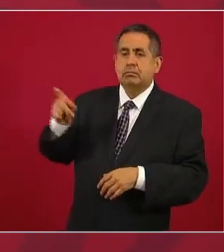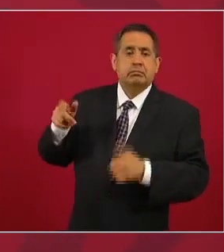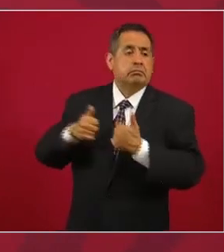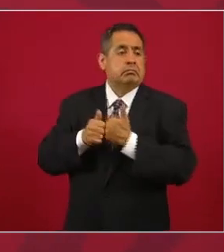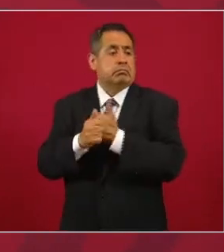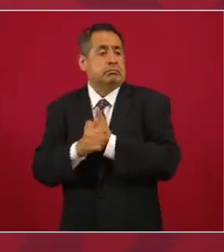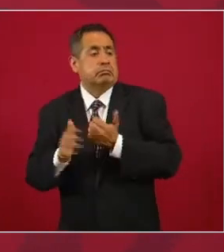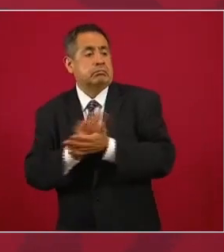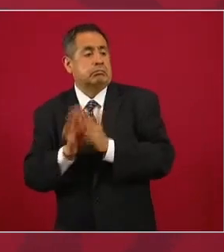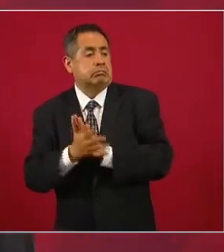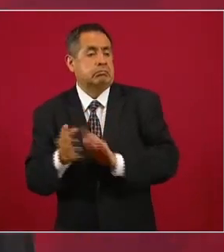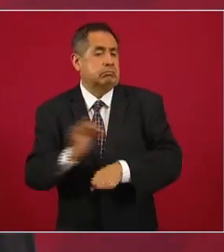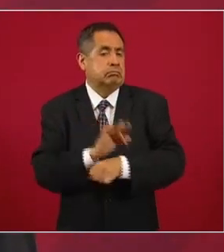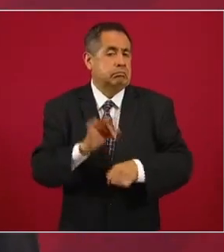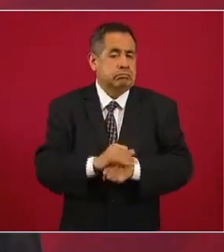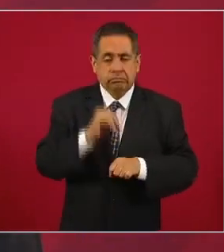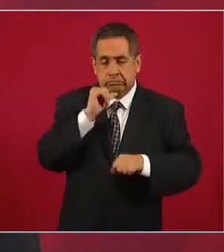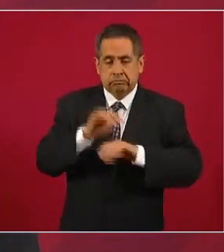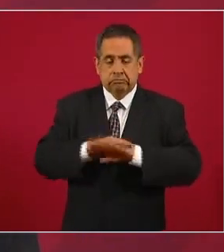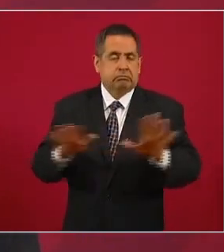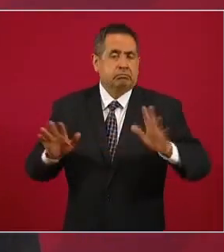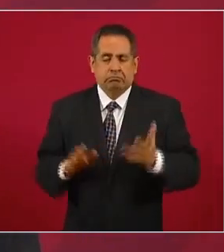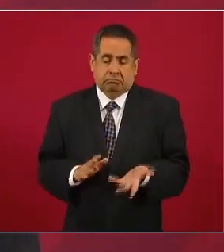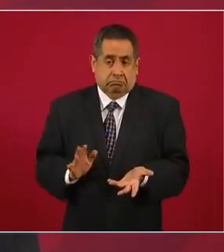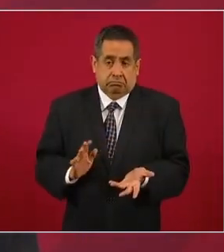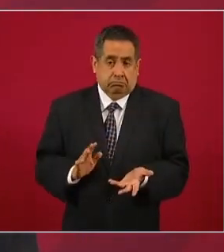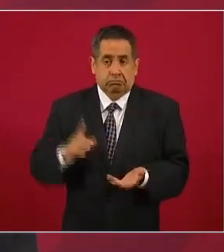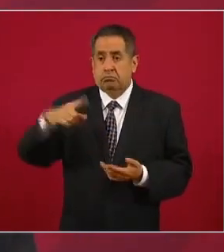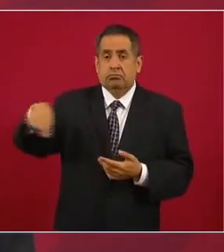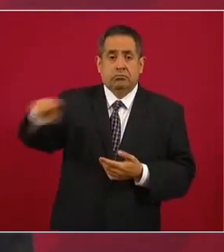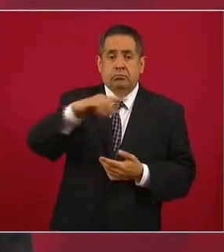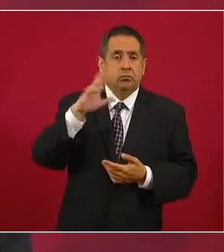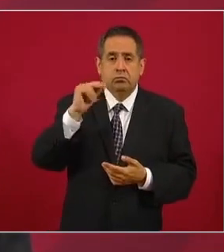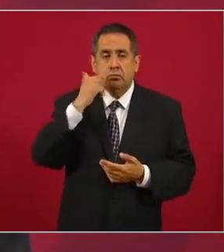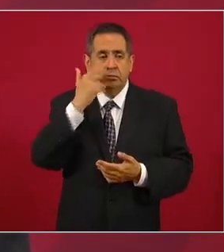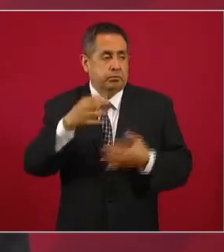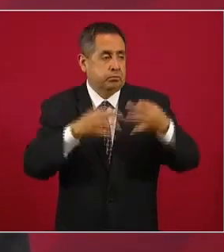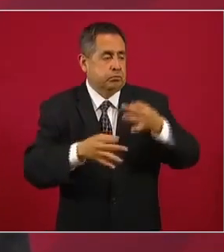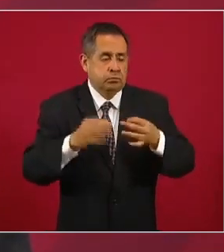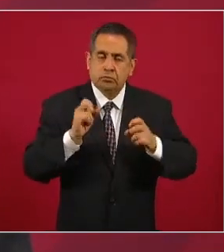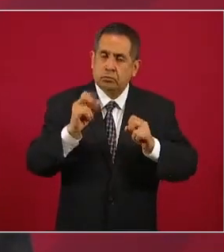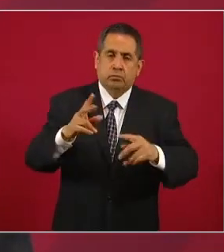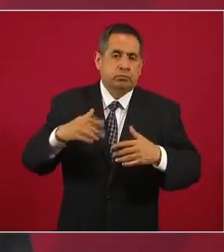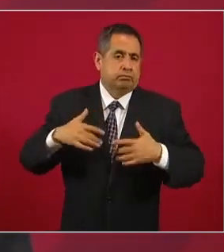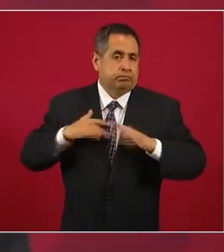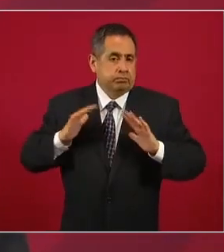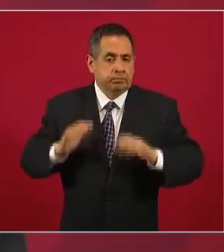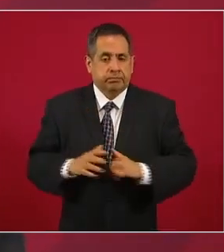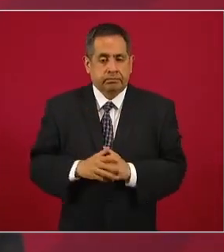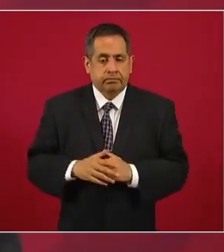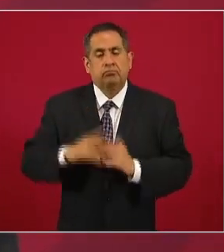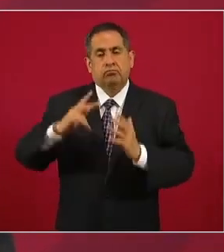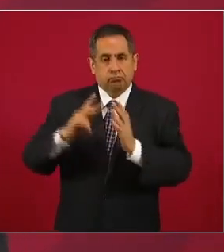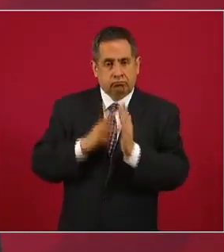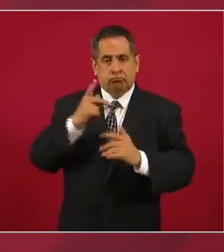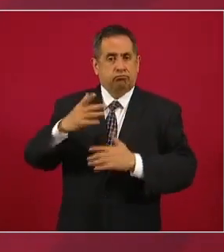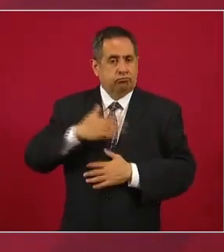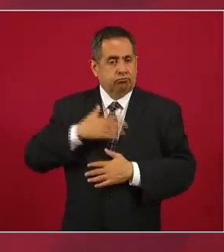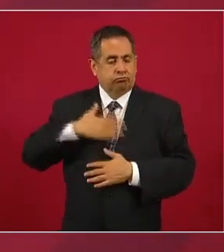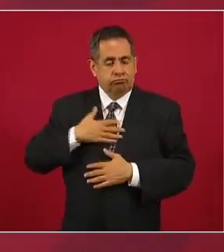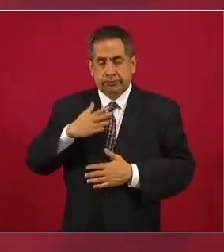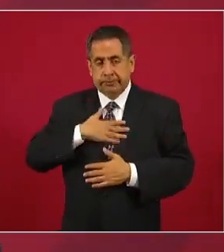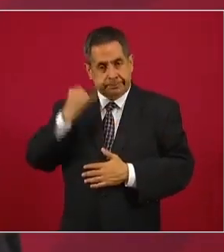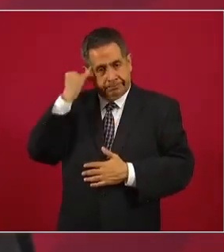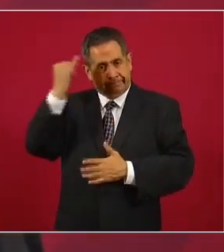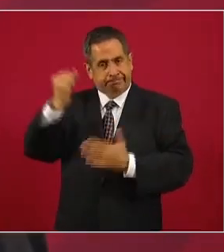o solapar conductas ilegales. En lo personal, reafirmo la postura que he